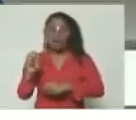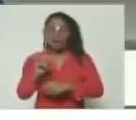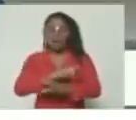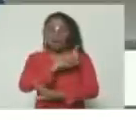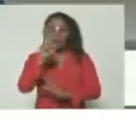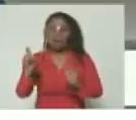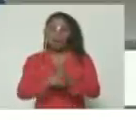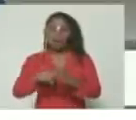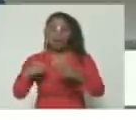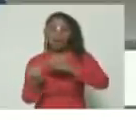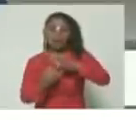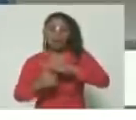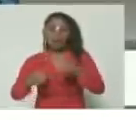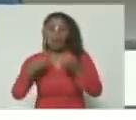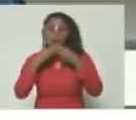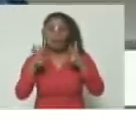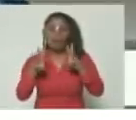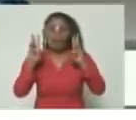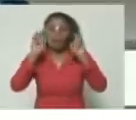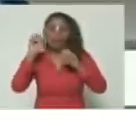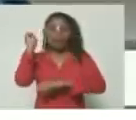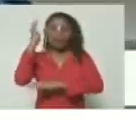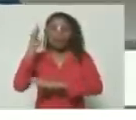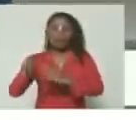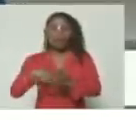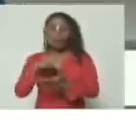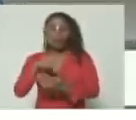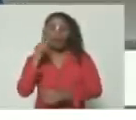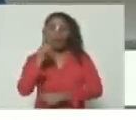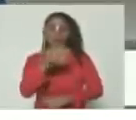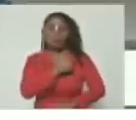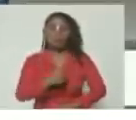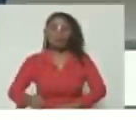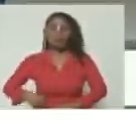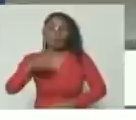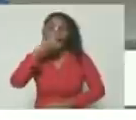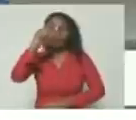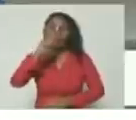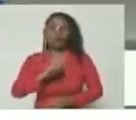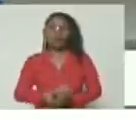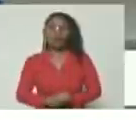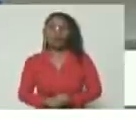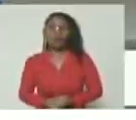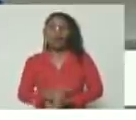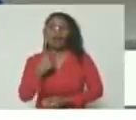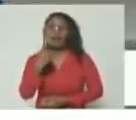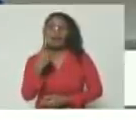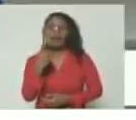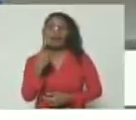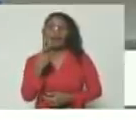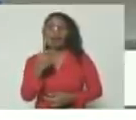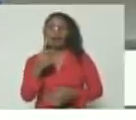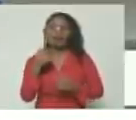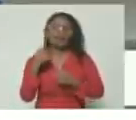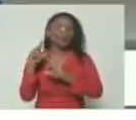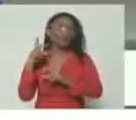instituciones públicas, a la nueva Asamblea Nacional y a tu presidente Nicolás Maduro Moro. Así diga lo contrario.